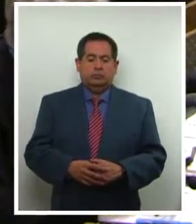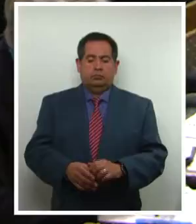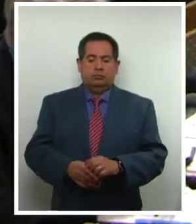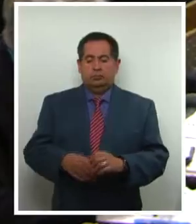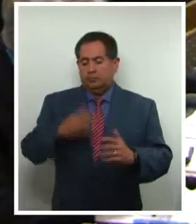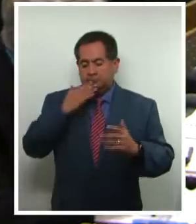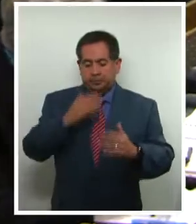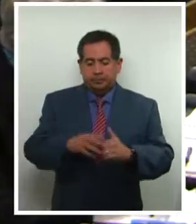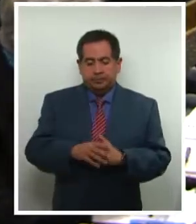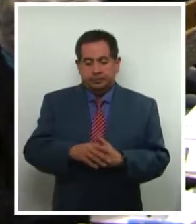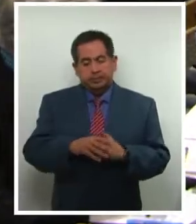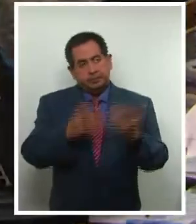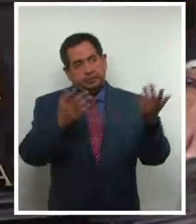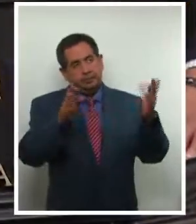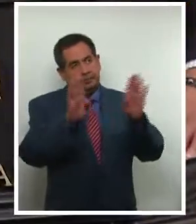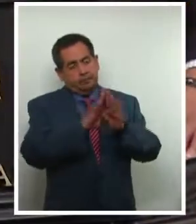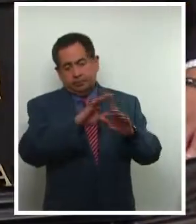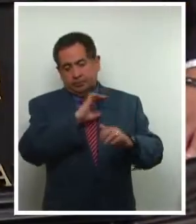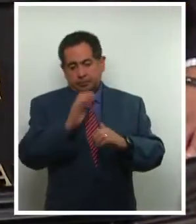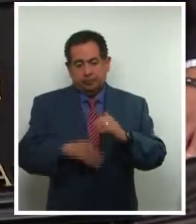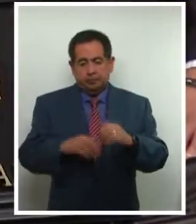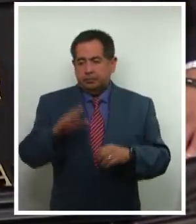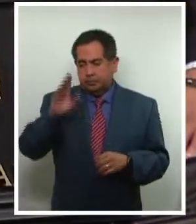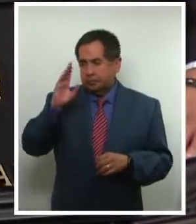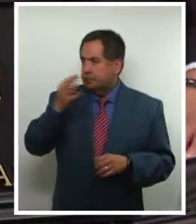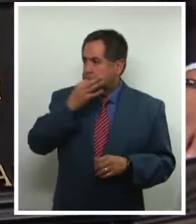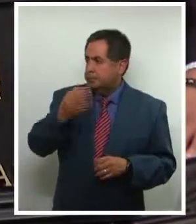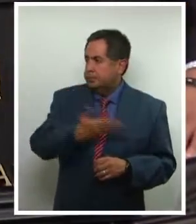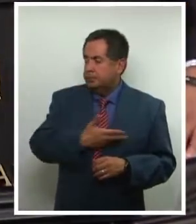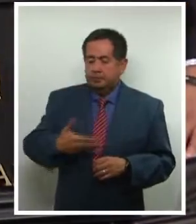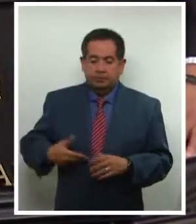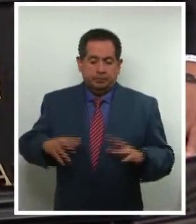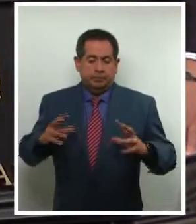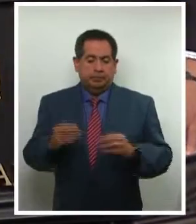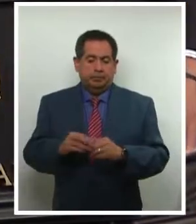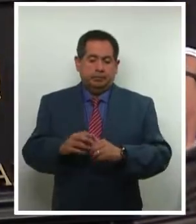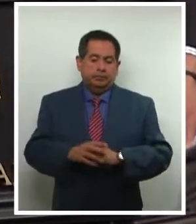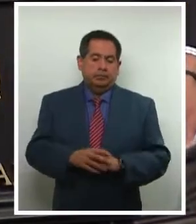Muy bien, ciérrese la votación, señor presidente. Tenemos